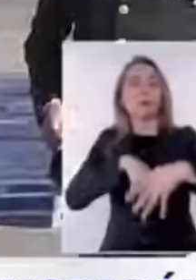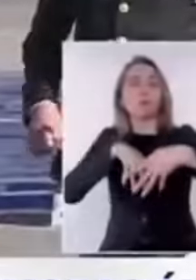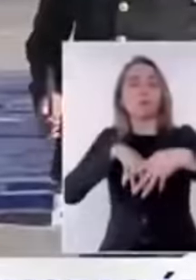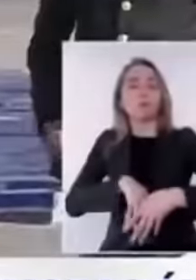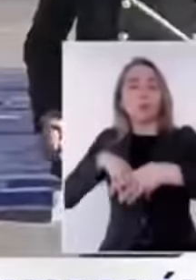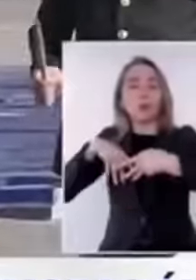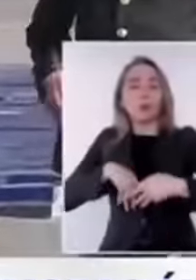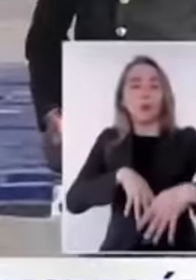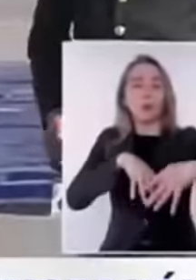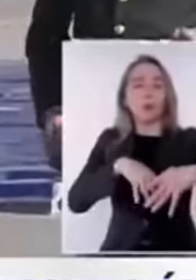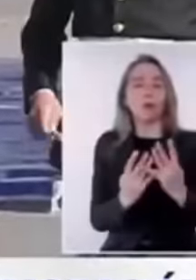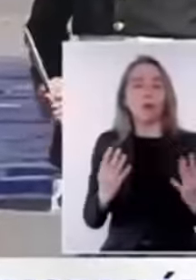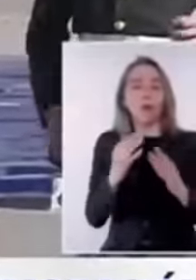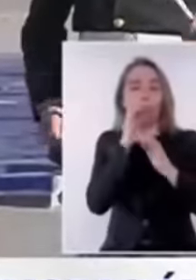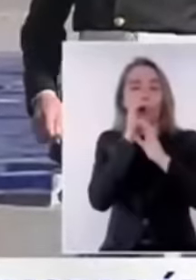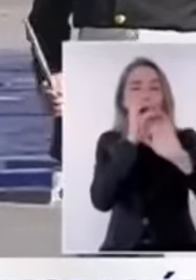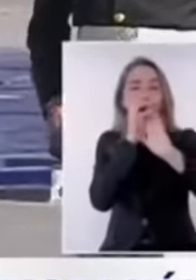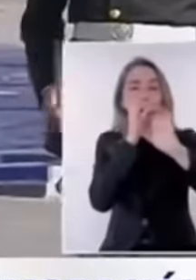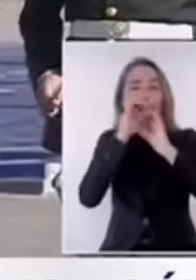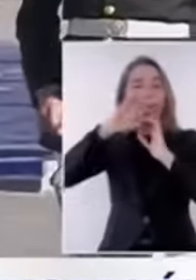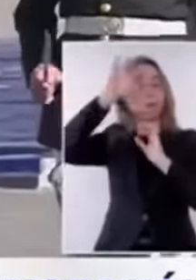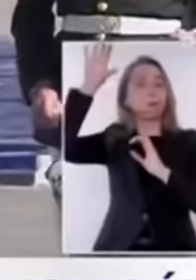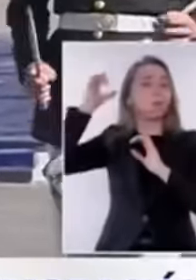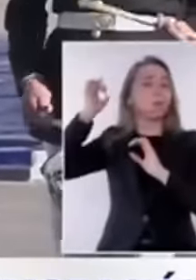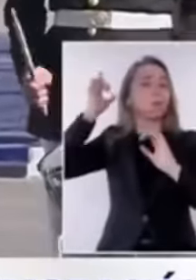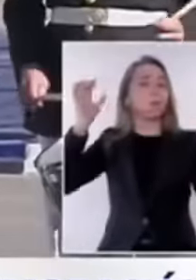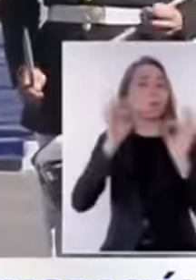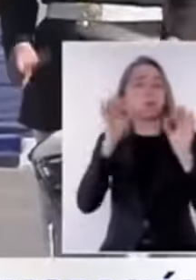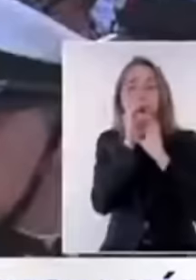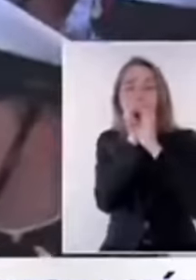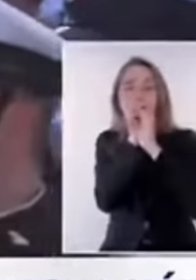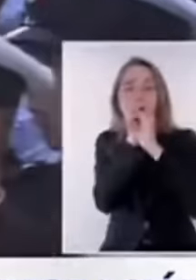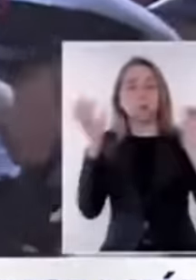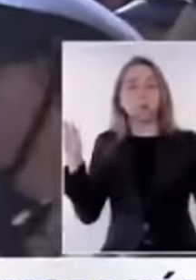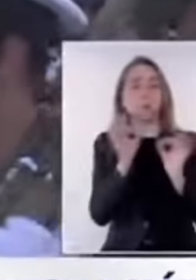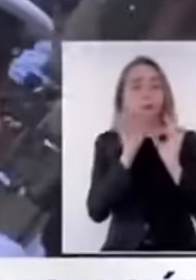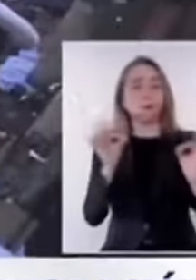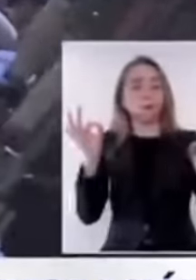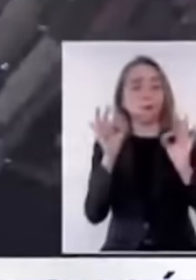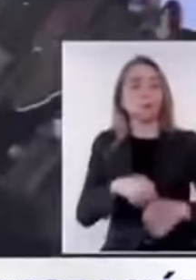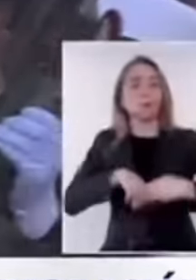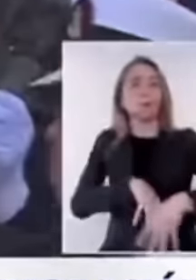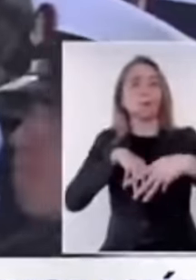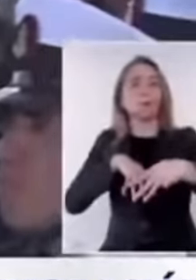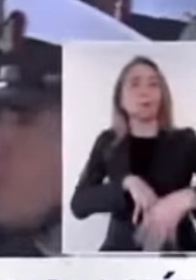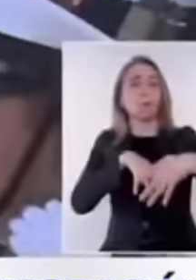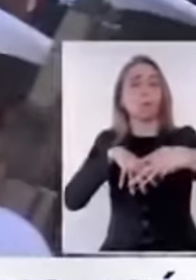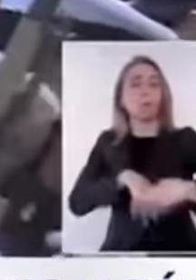Aquella atrás, la casa de atrás es la casa de gobierno, puede ser, o sea, una casa importante es.